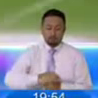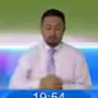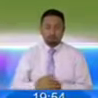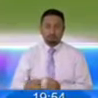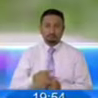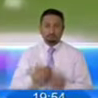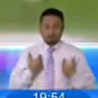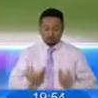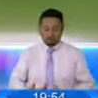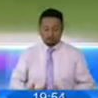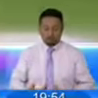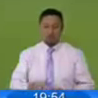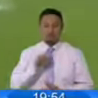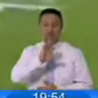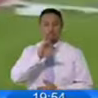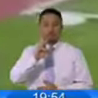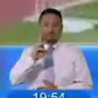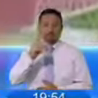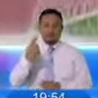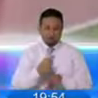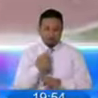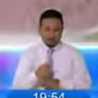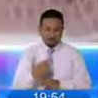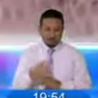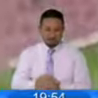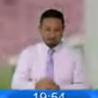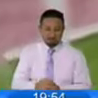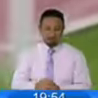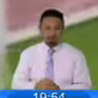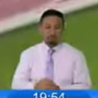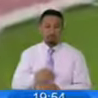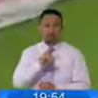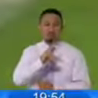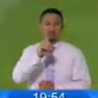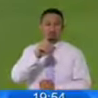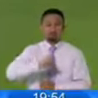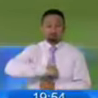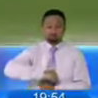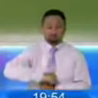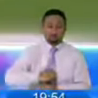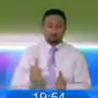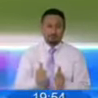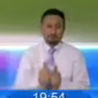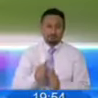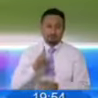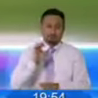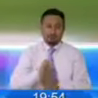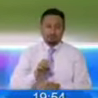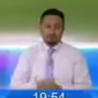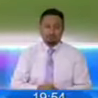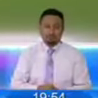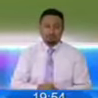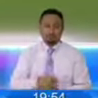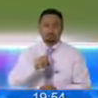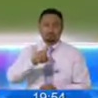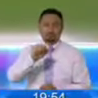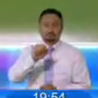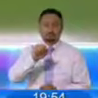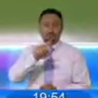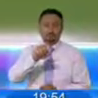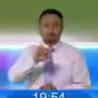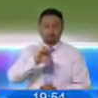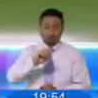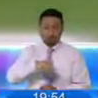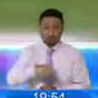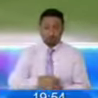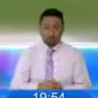vestido la camiseta tricolor en 56 oportunidades marcando en su carrera 21 goles con atril el actual jugador de la lazio civil no ha tenido continuidad en